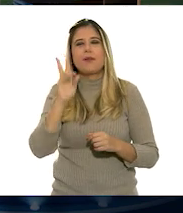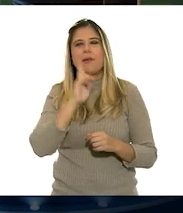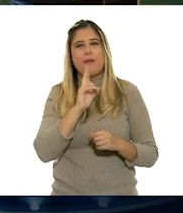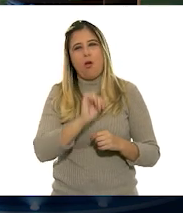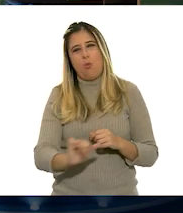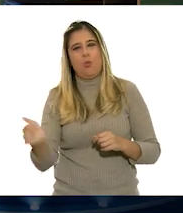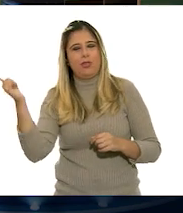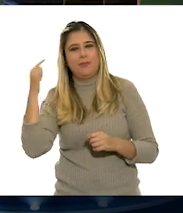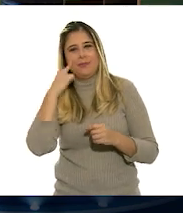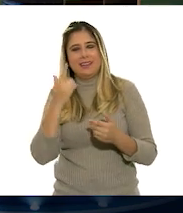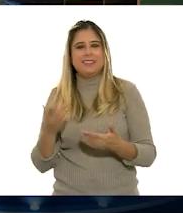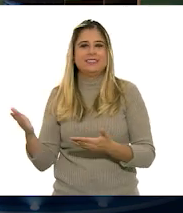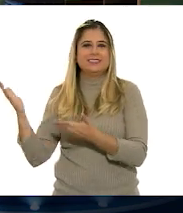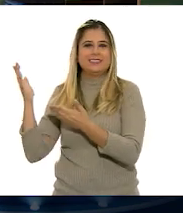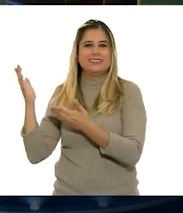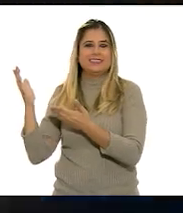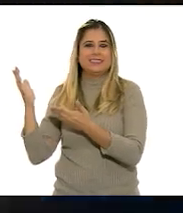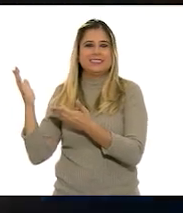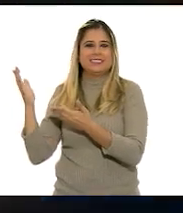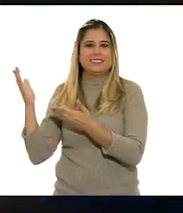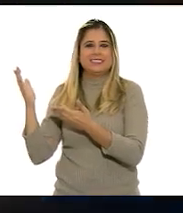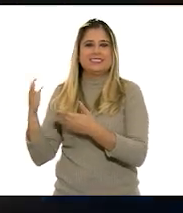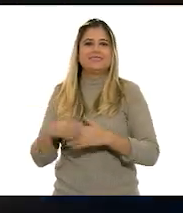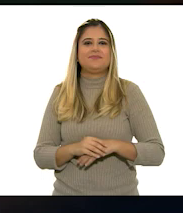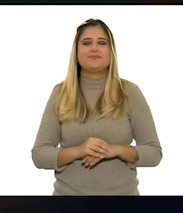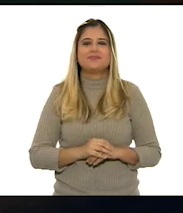sí. Y veamos qué información nos proporciona.